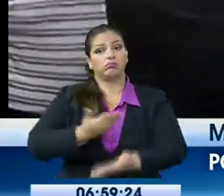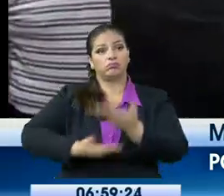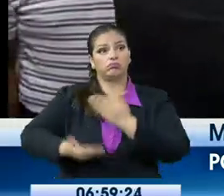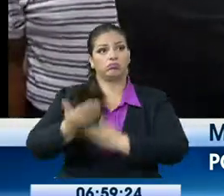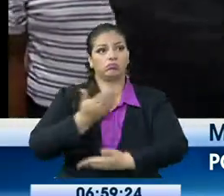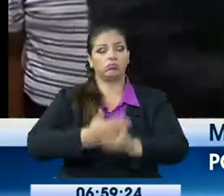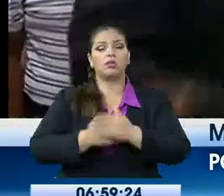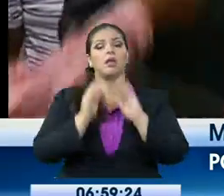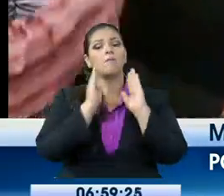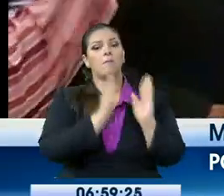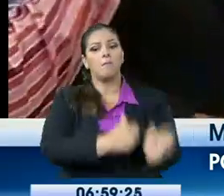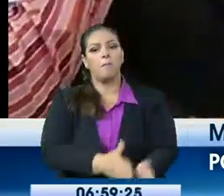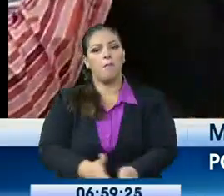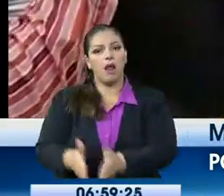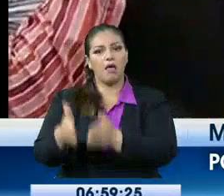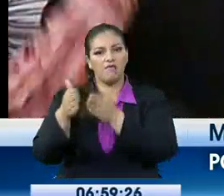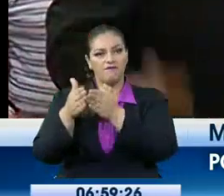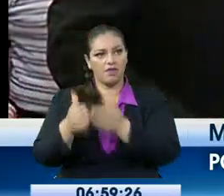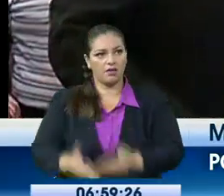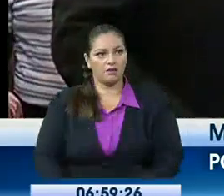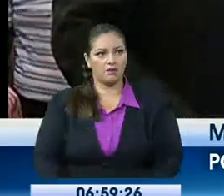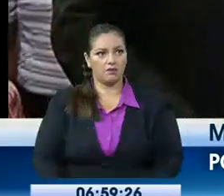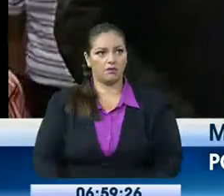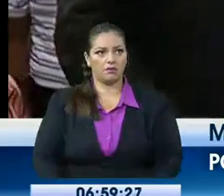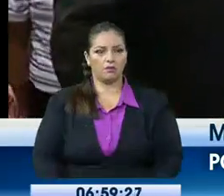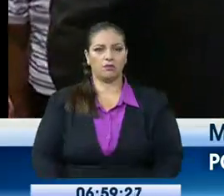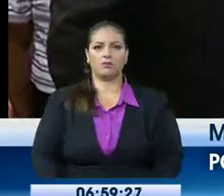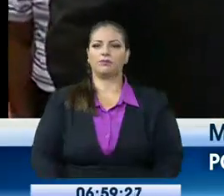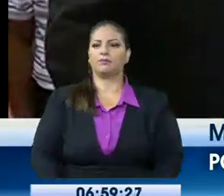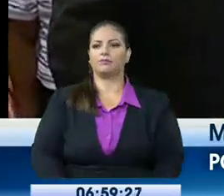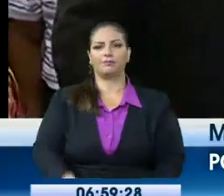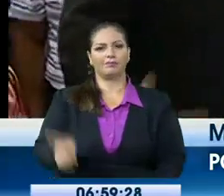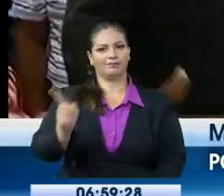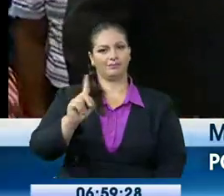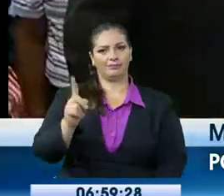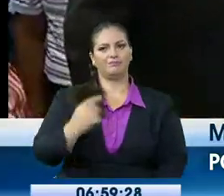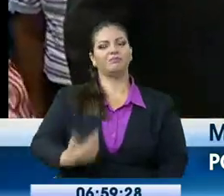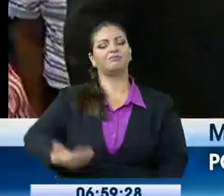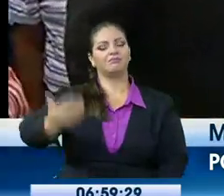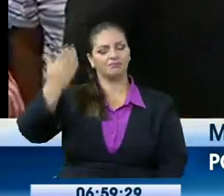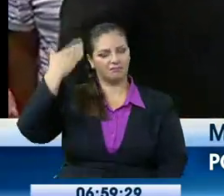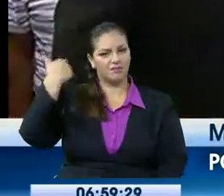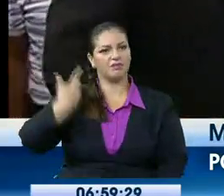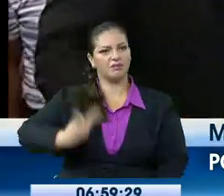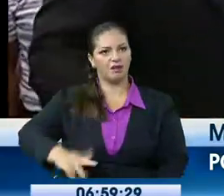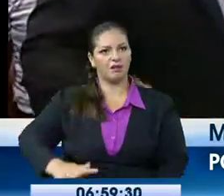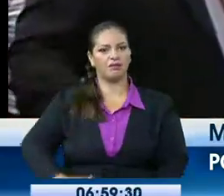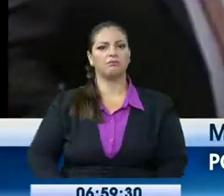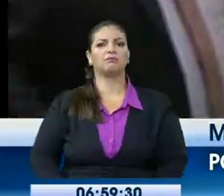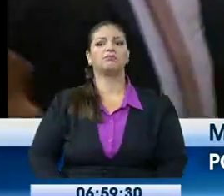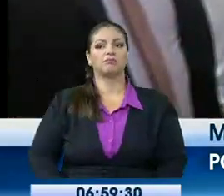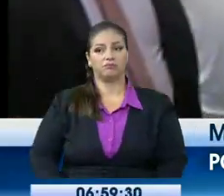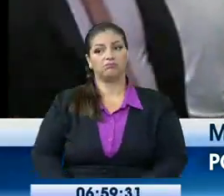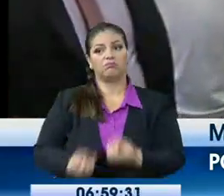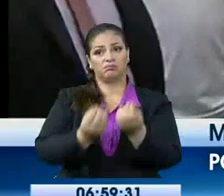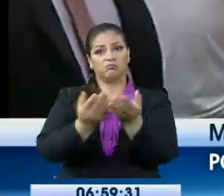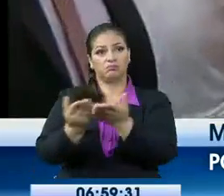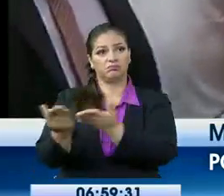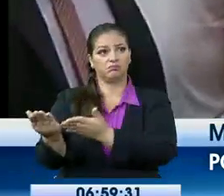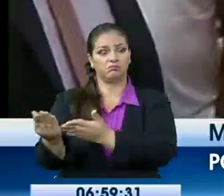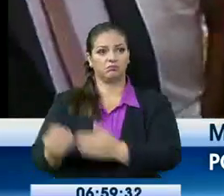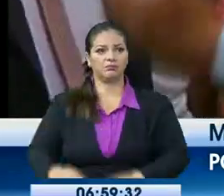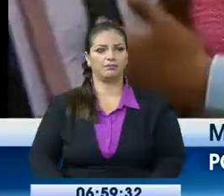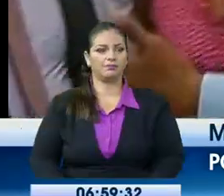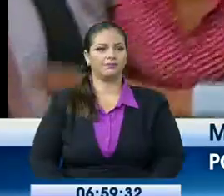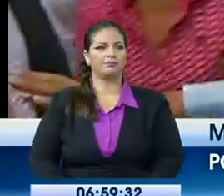planificación. Correcto. Sí, no, desde ahorita, se hizo el consenso. General, hemos dialogado con la comunidad en esta mañana.